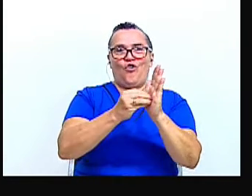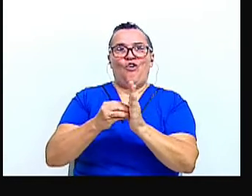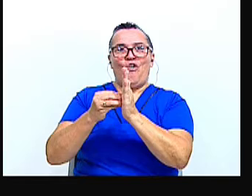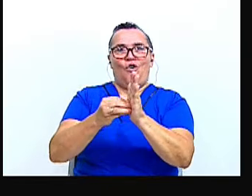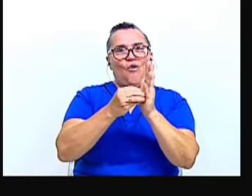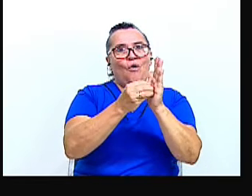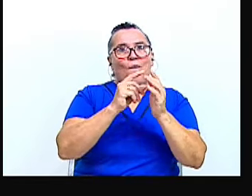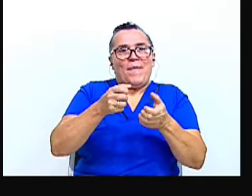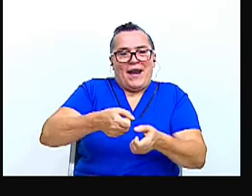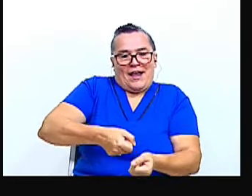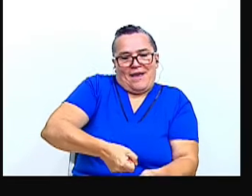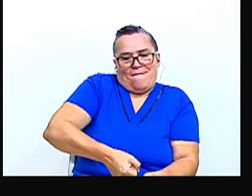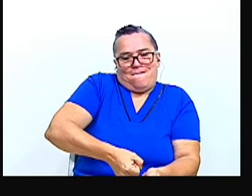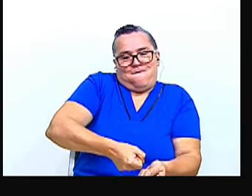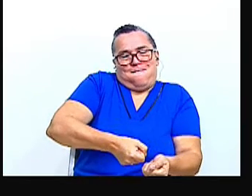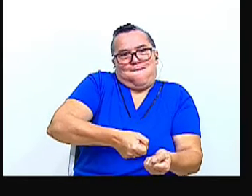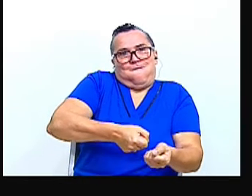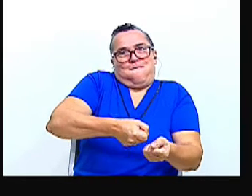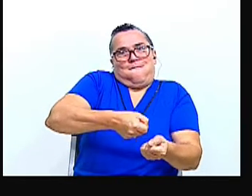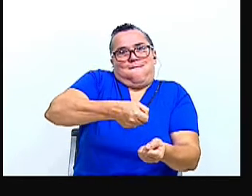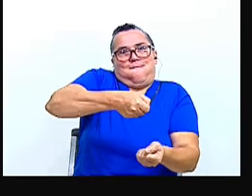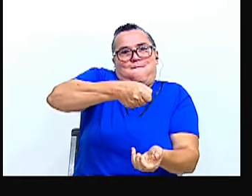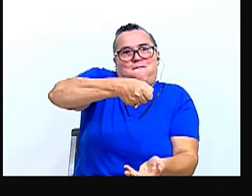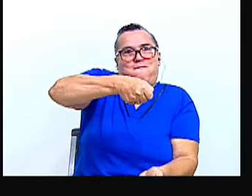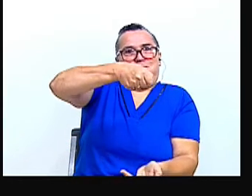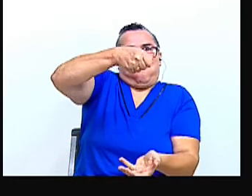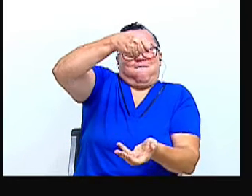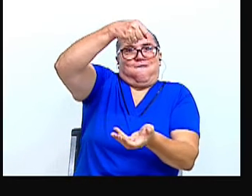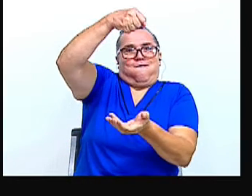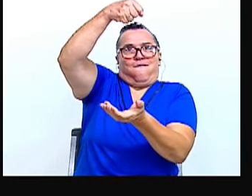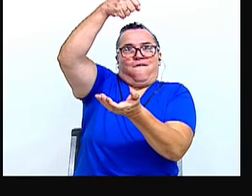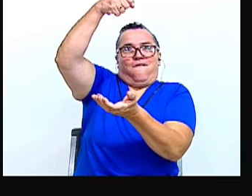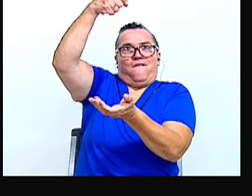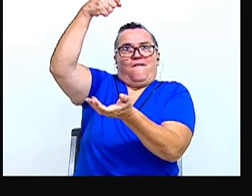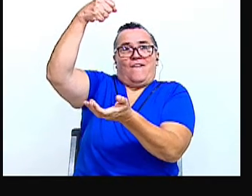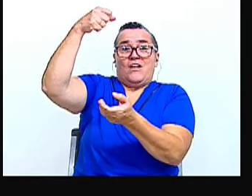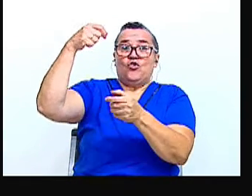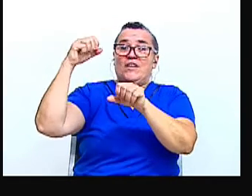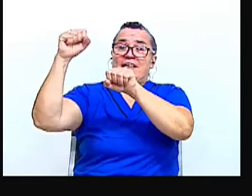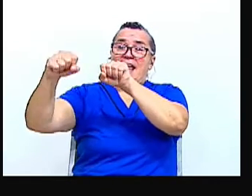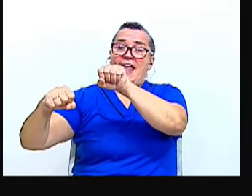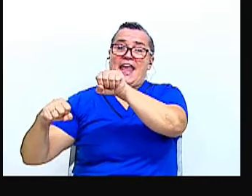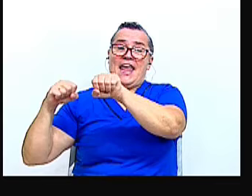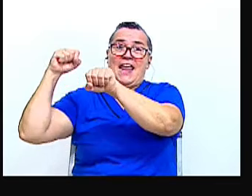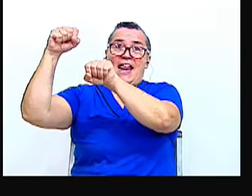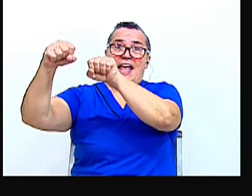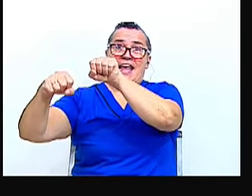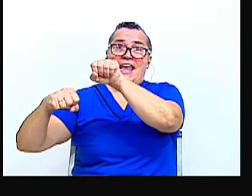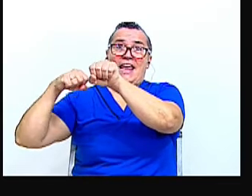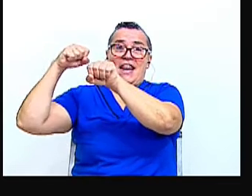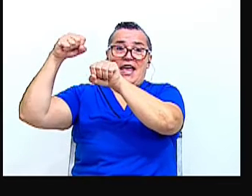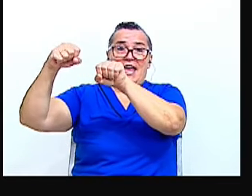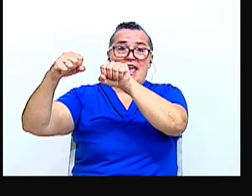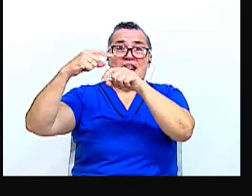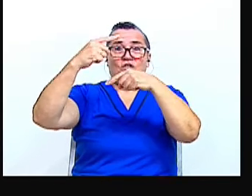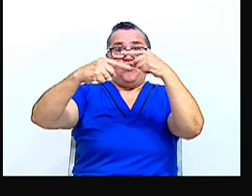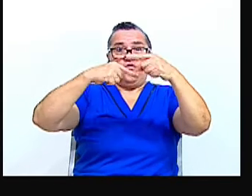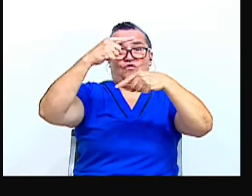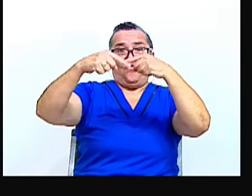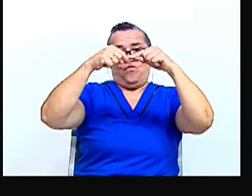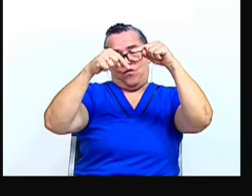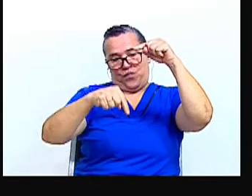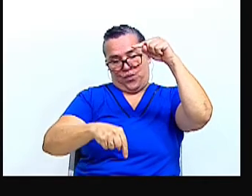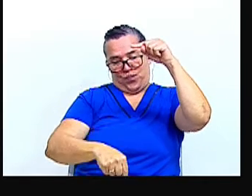la elevación de cargas. Consiste en un cilindro horizontal que gira accionado por una manivela conectada a su